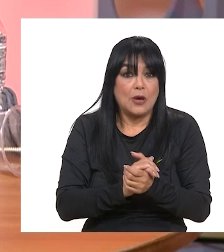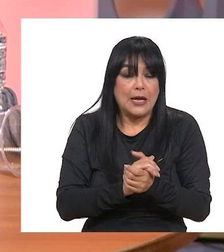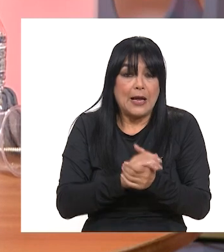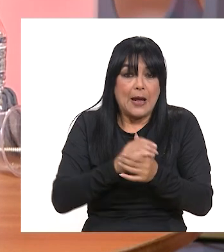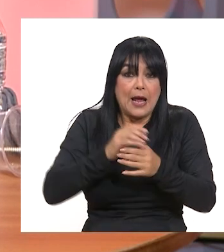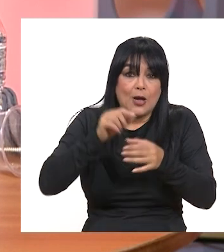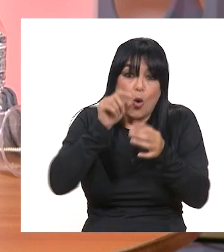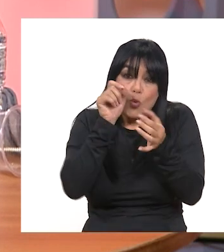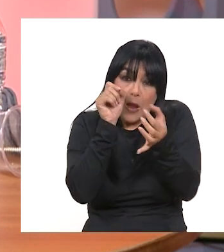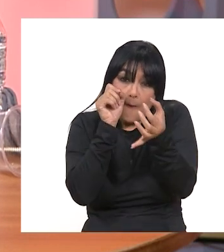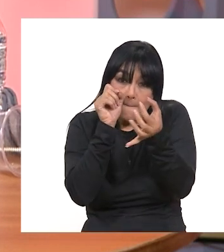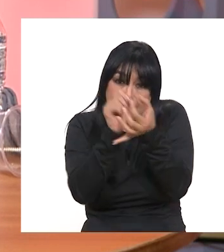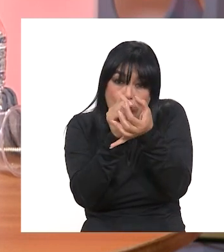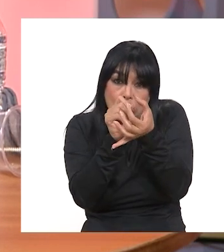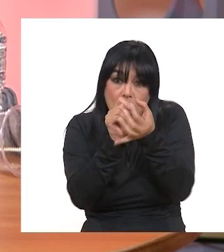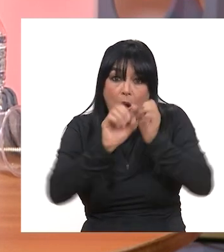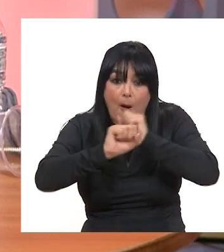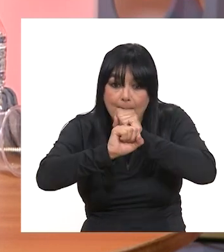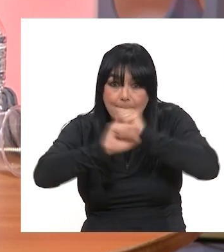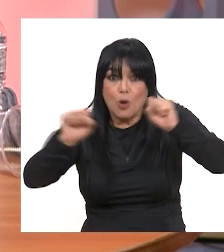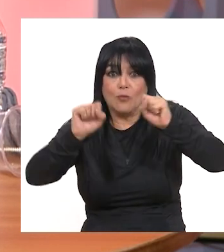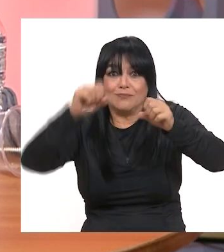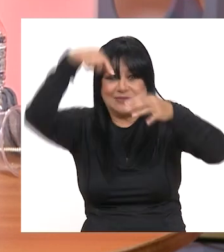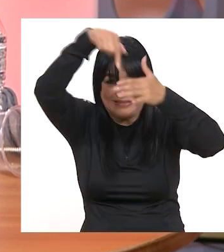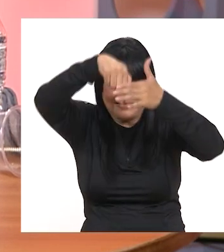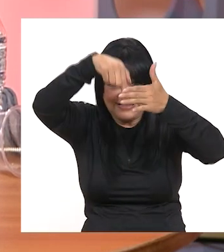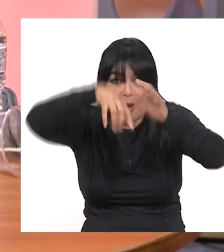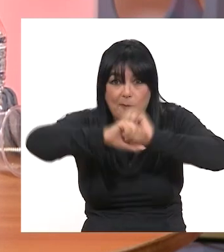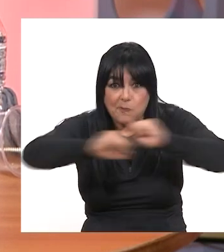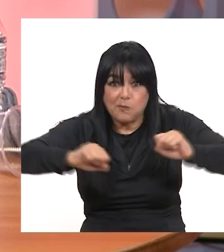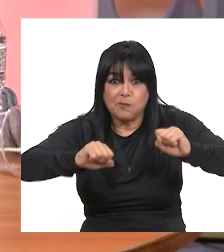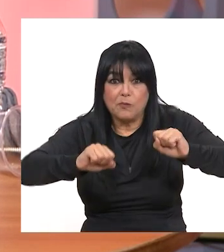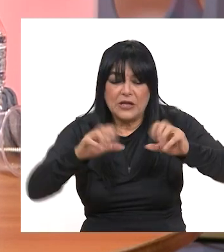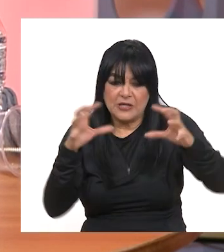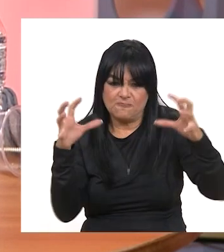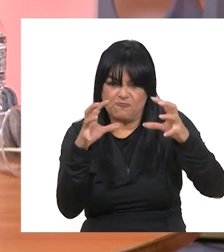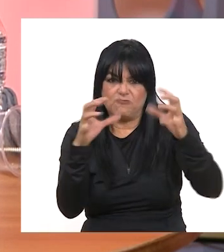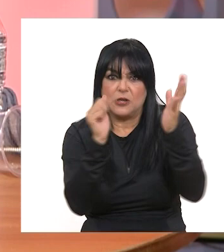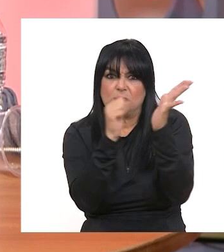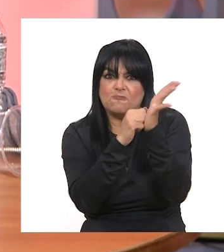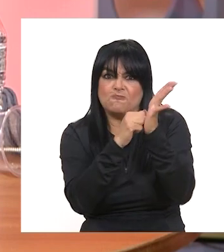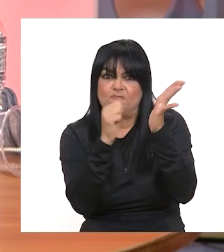dar con una aguja para explotar el globo y que pueda quedar completamente duro.